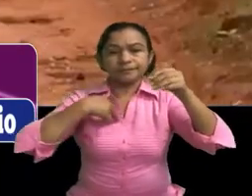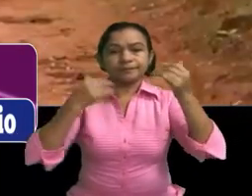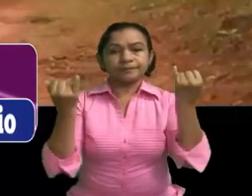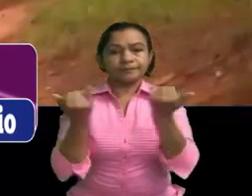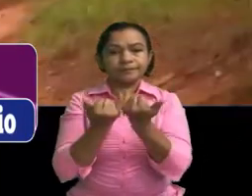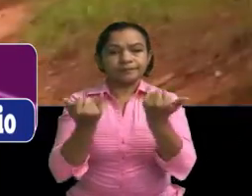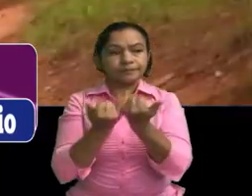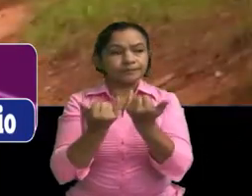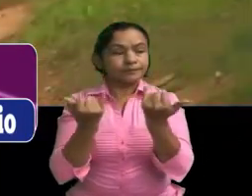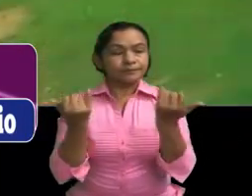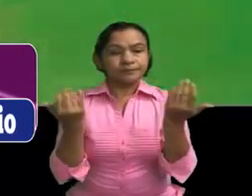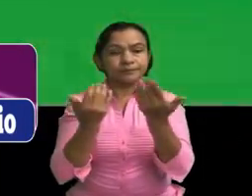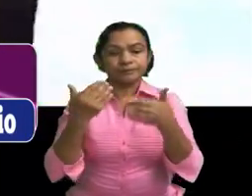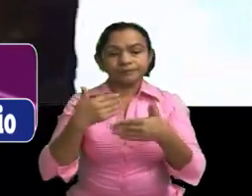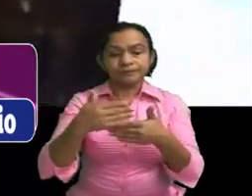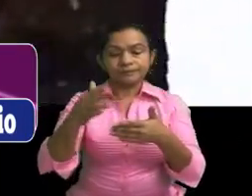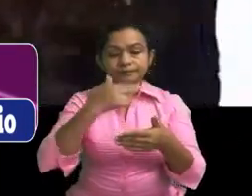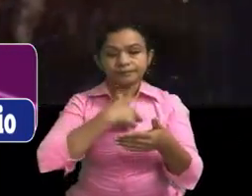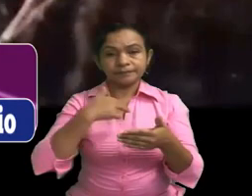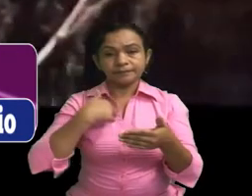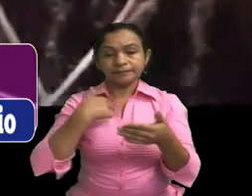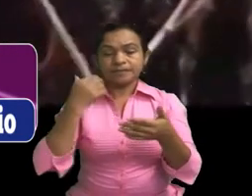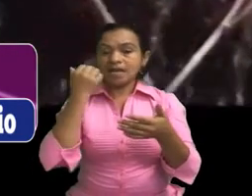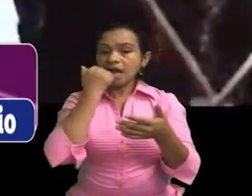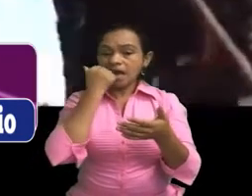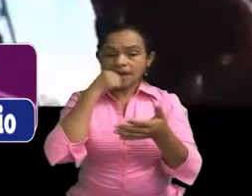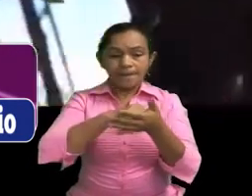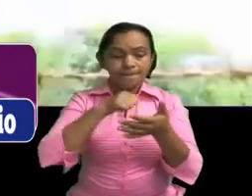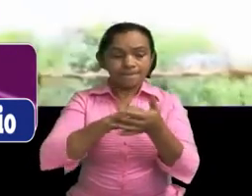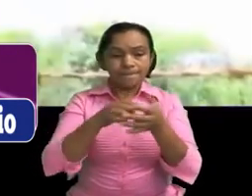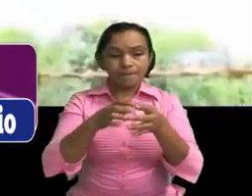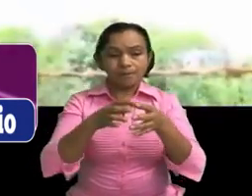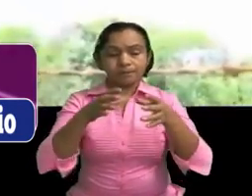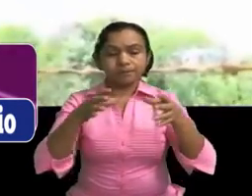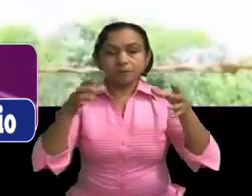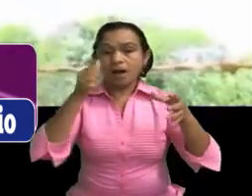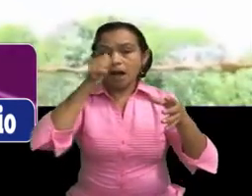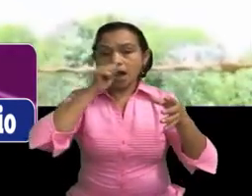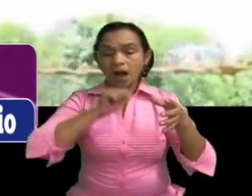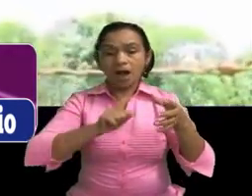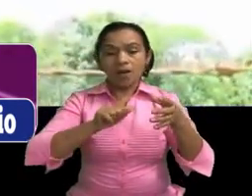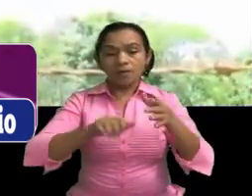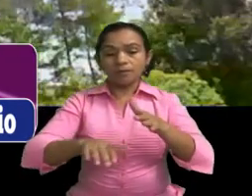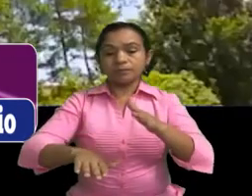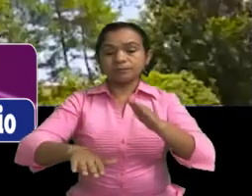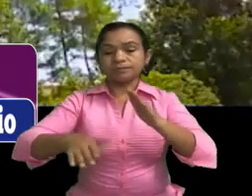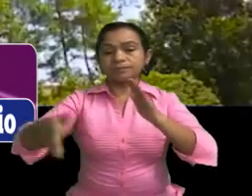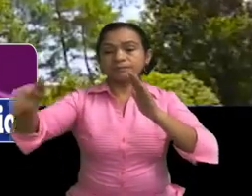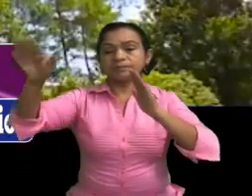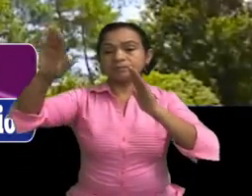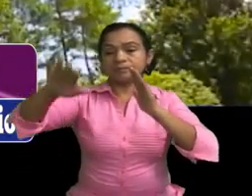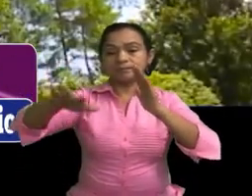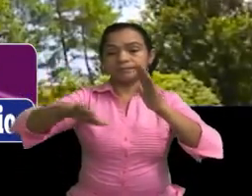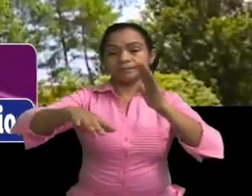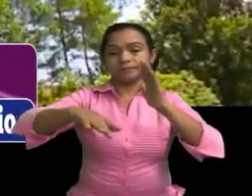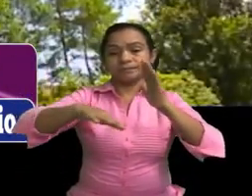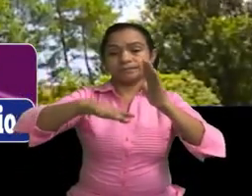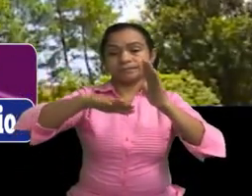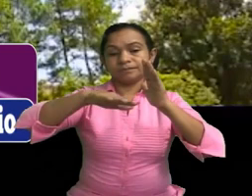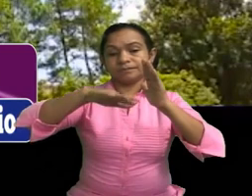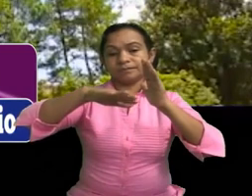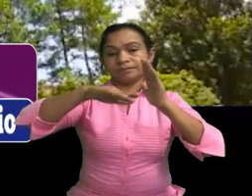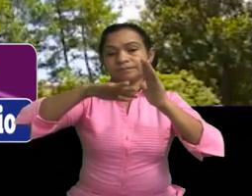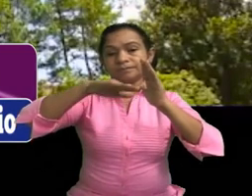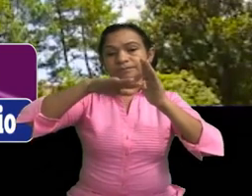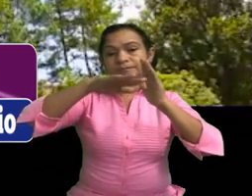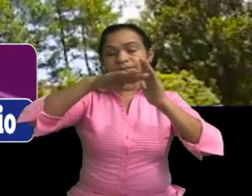igual es como cuando se te derrite un hielo. Se hace agua y suben los niveles del mar. Al subir los niveles del mar en